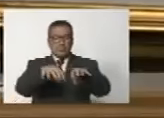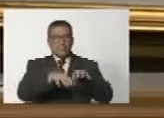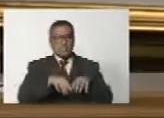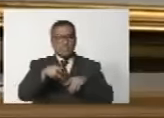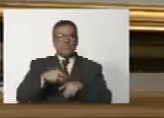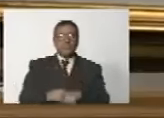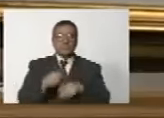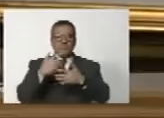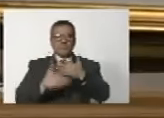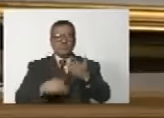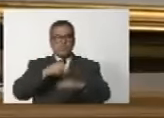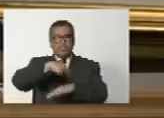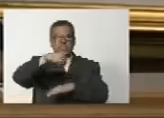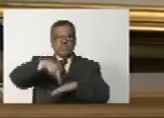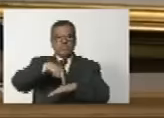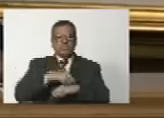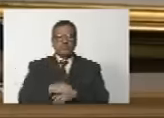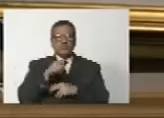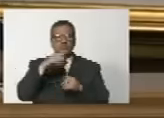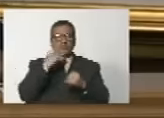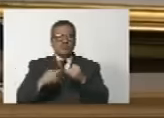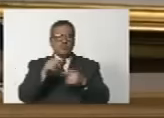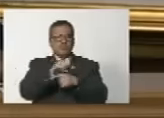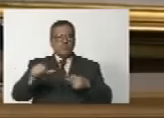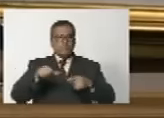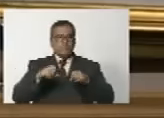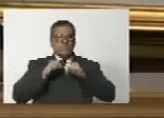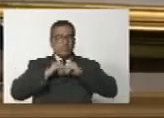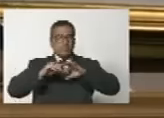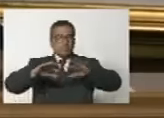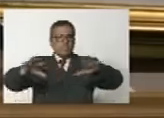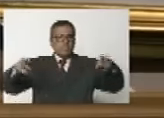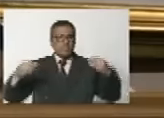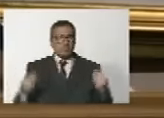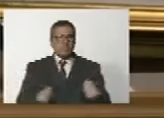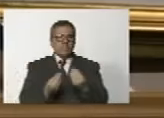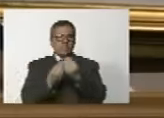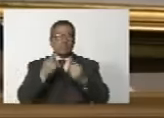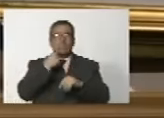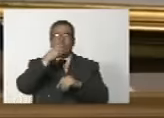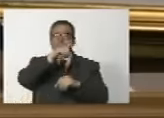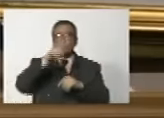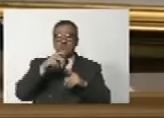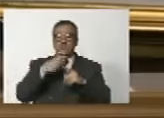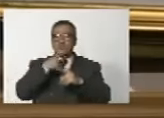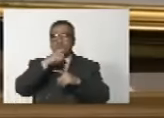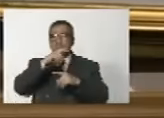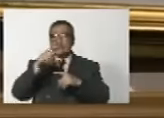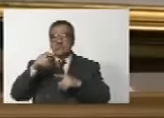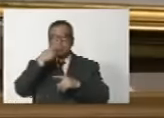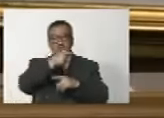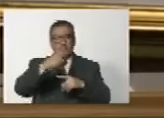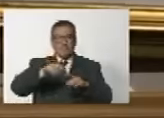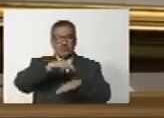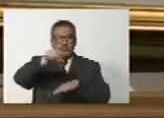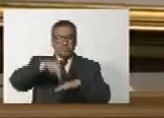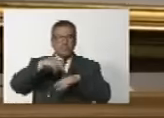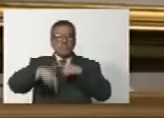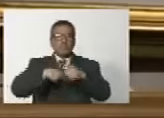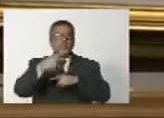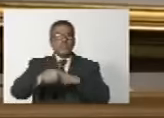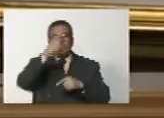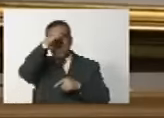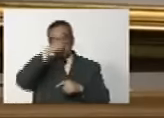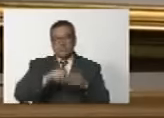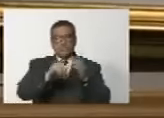los diputados de la lista nacional, que este fin de semana nos despleguemos a acompañar la consulta pública nacional. Próximo